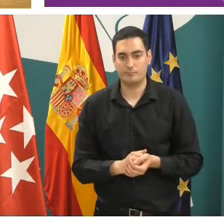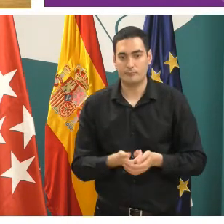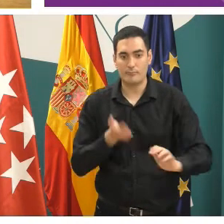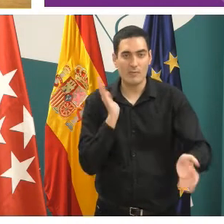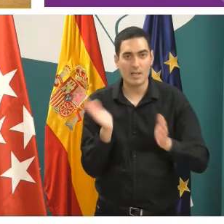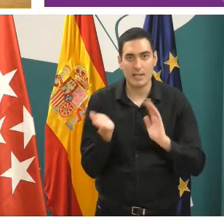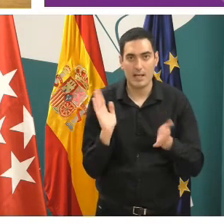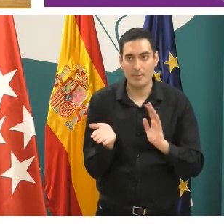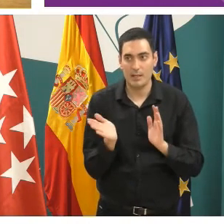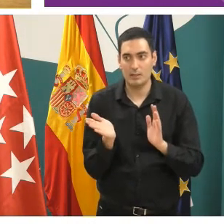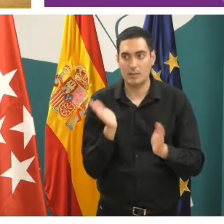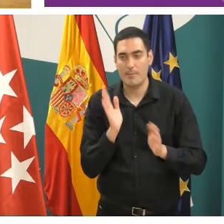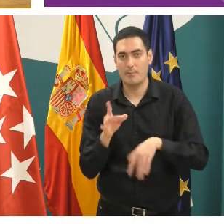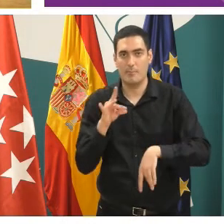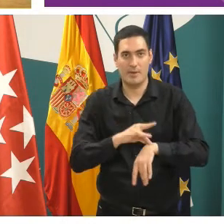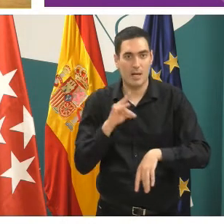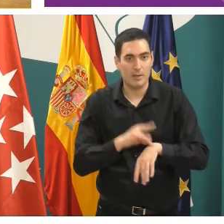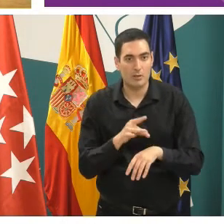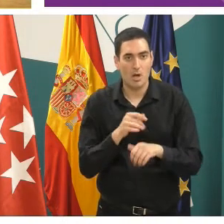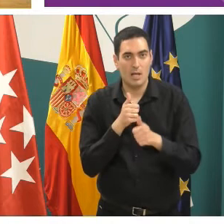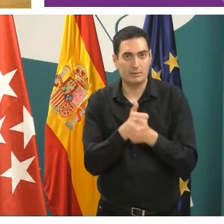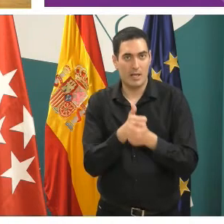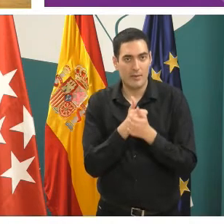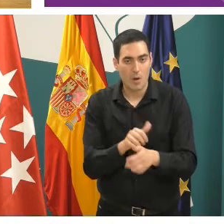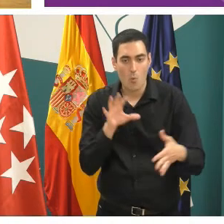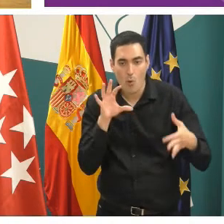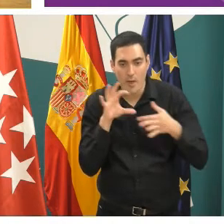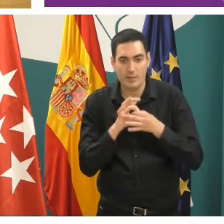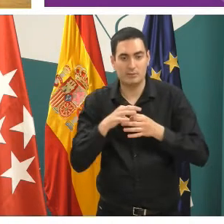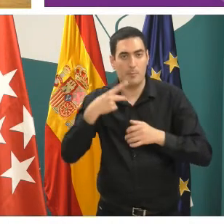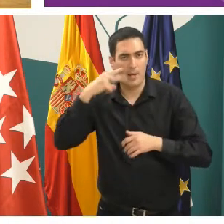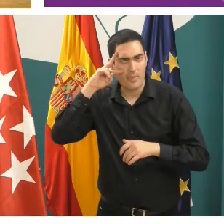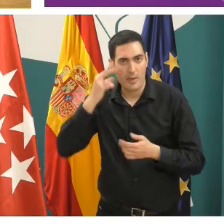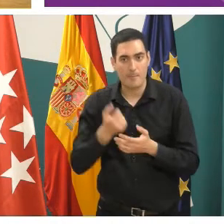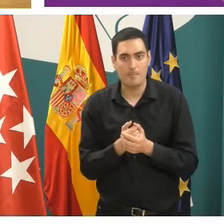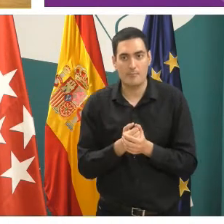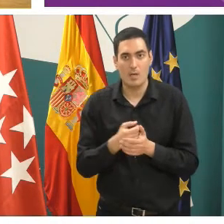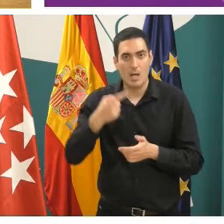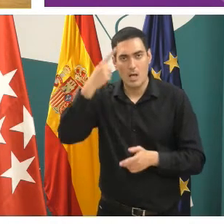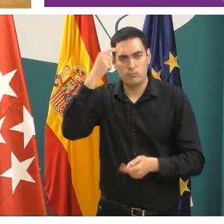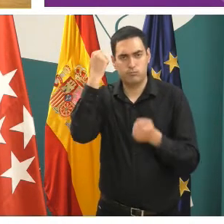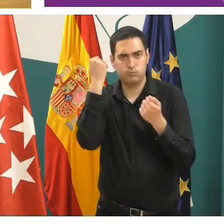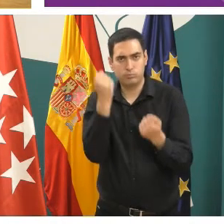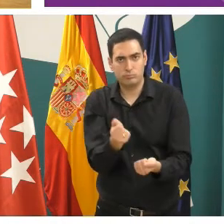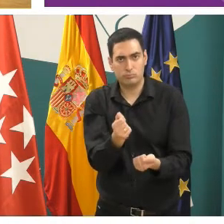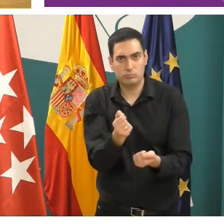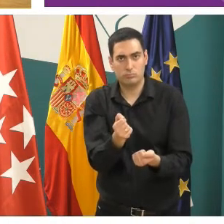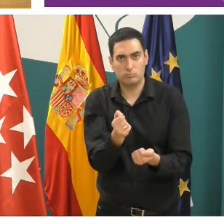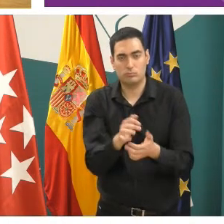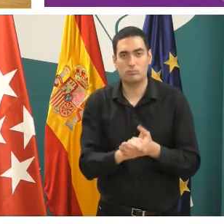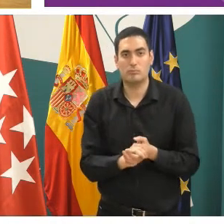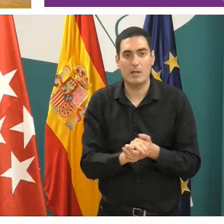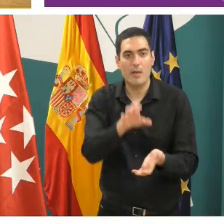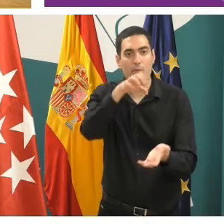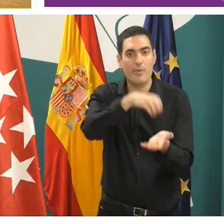de medicamentos, de asistencias, de unidades de experiencia, de expertos, de unidades de experiencia y de